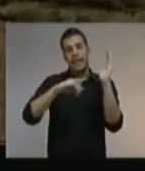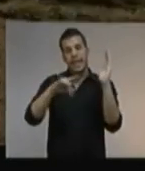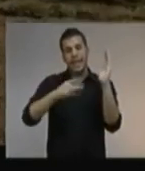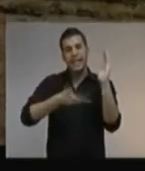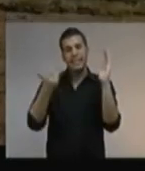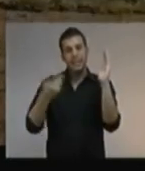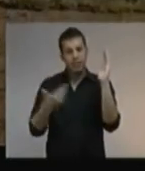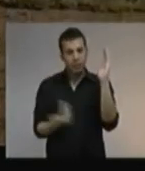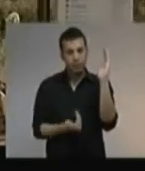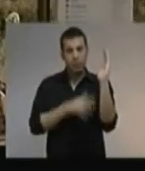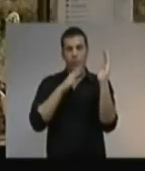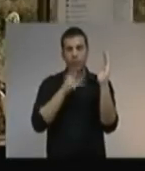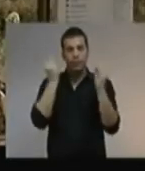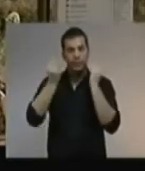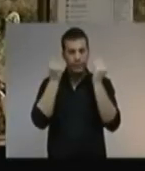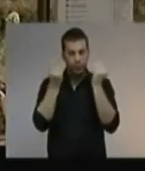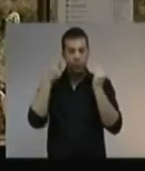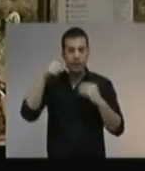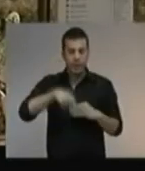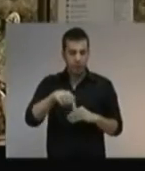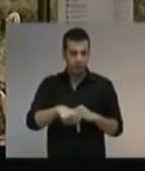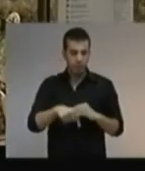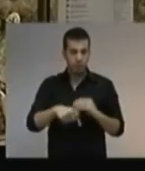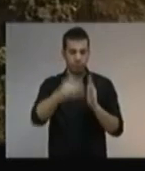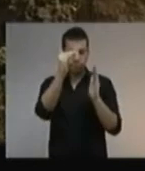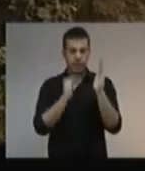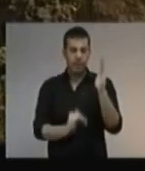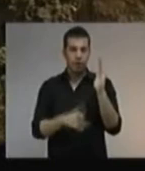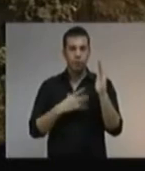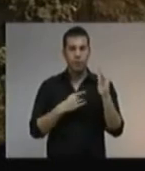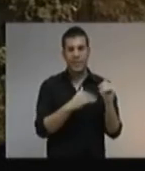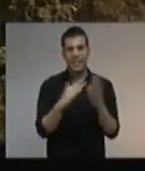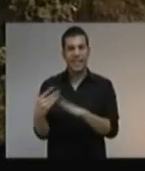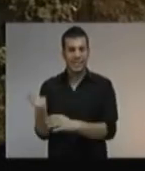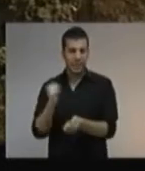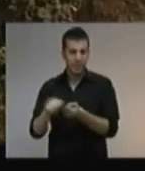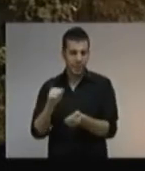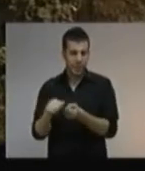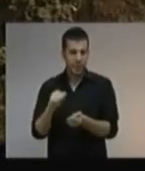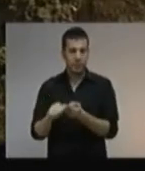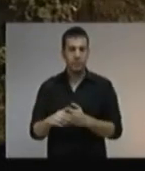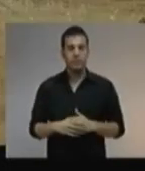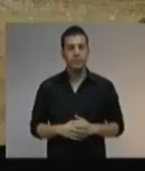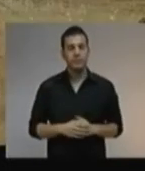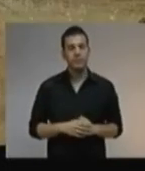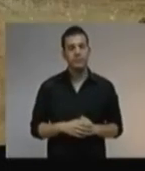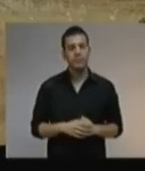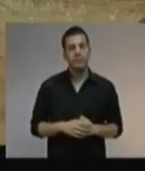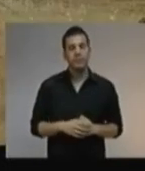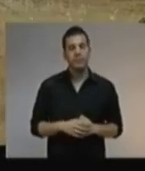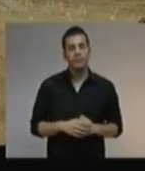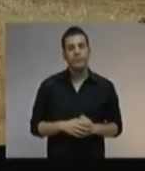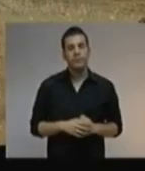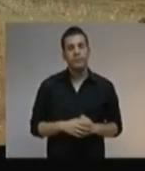se han hecho unas catas y aparece una población estructurada en casas de piedra seca. Y luego pues actuaríamos